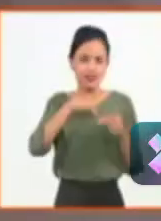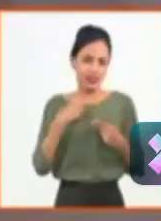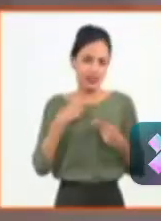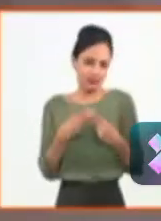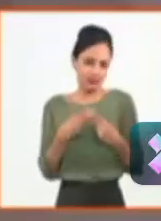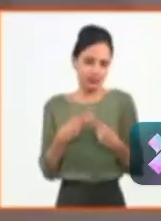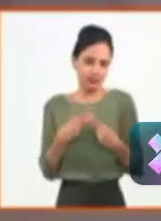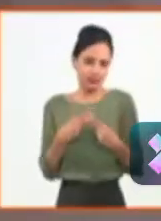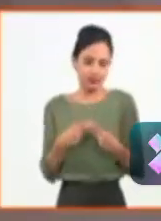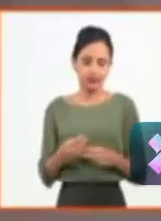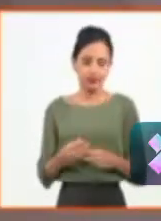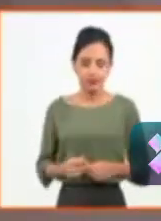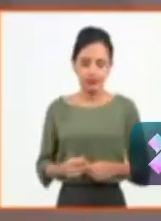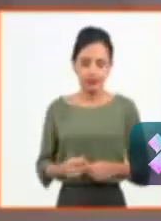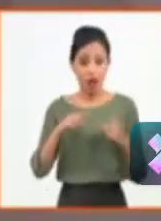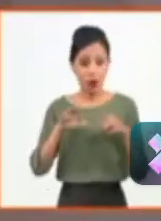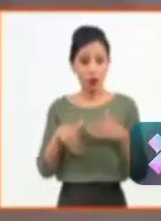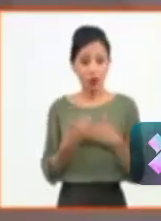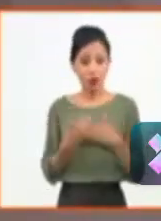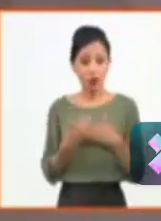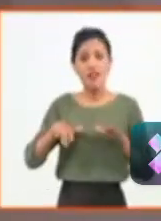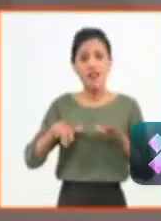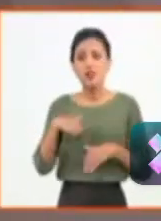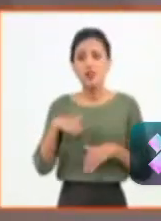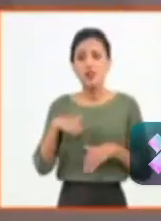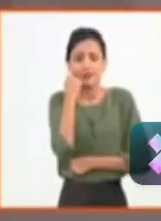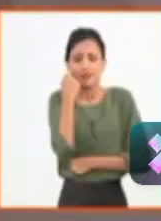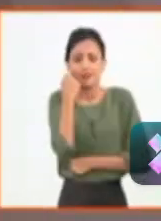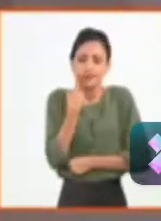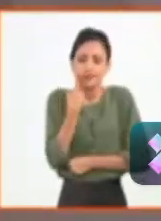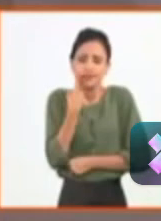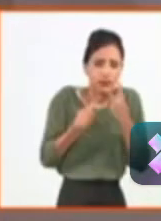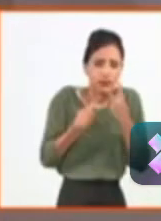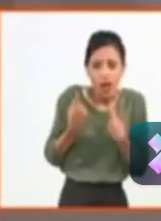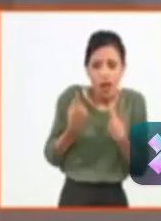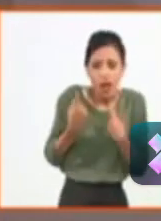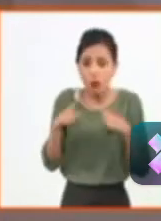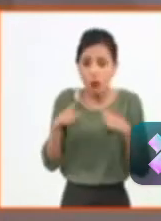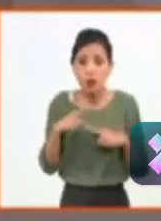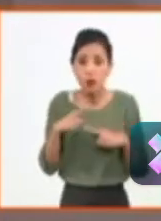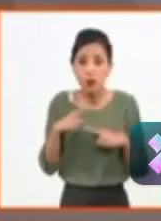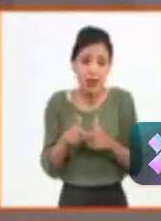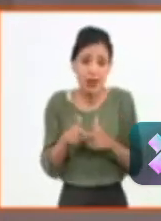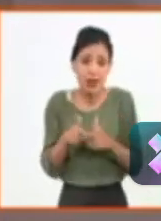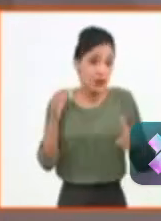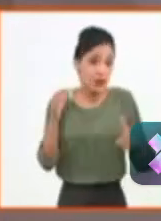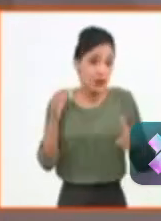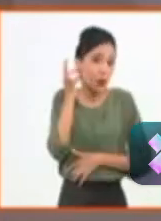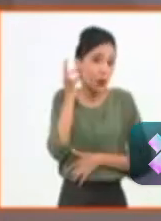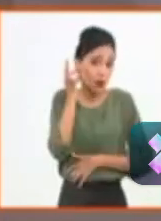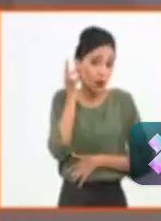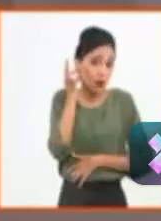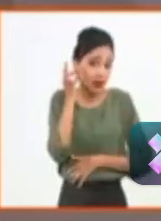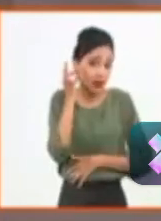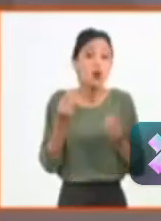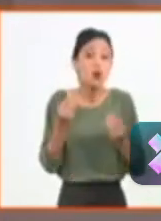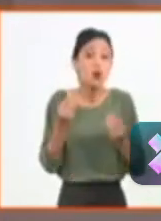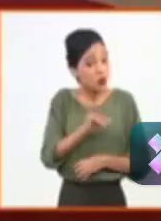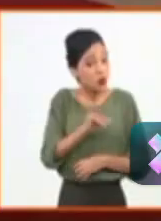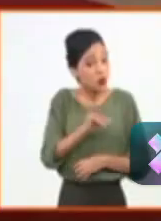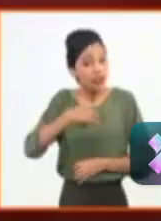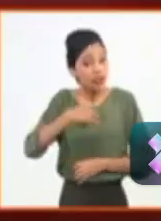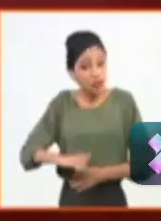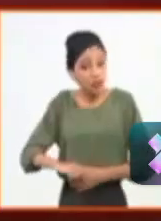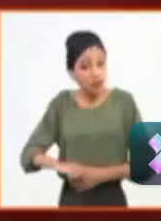Tenemos días donde lloramos, todos, algunos, casi todas somos mujeres, muchas con hijos.